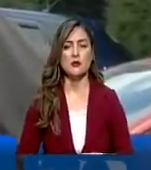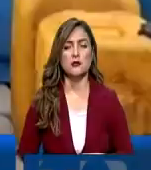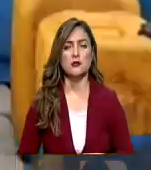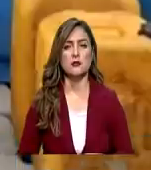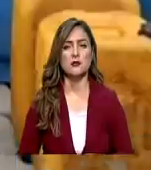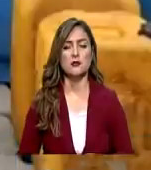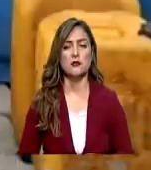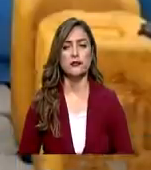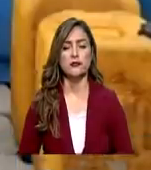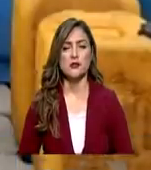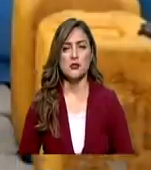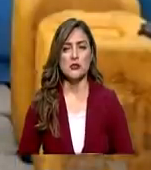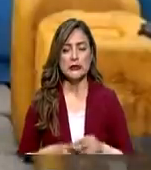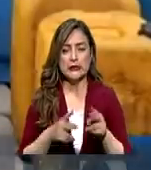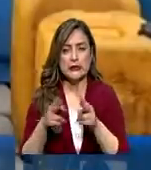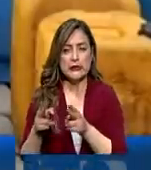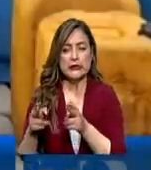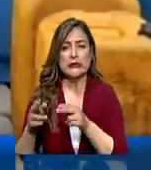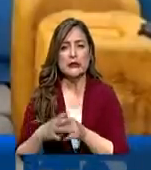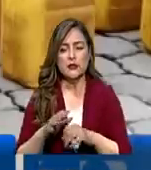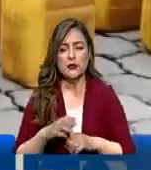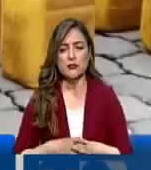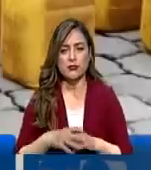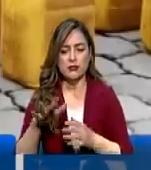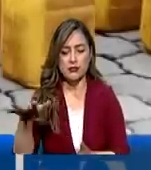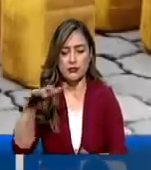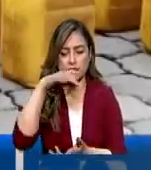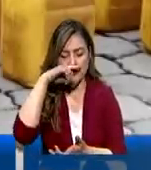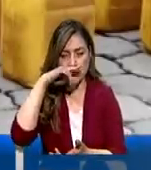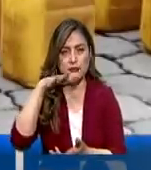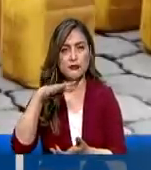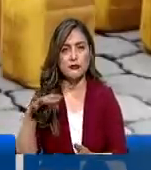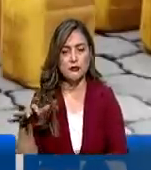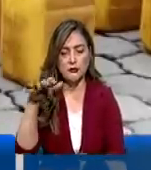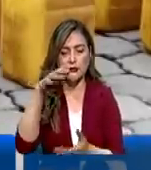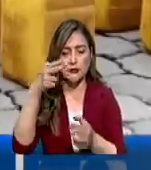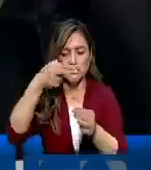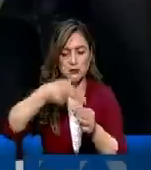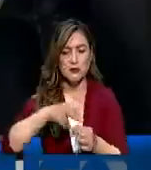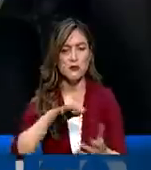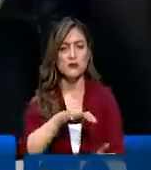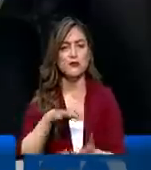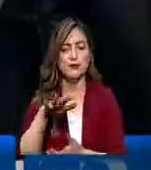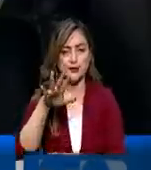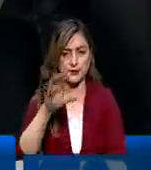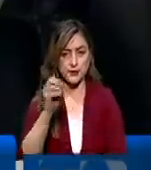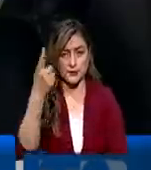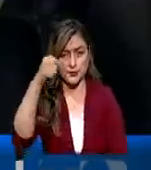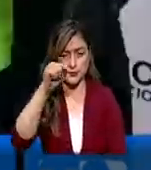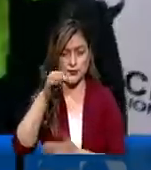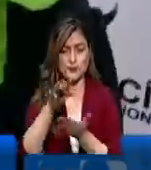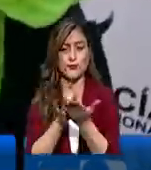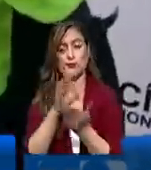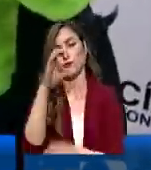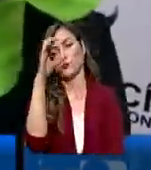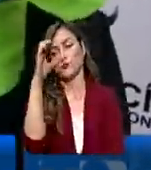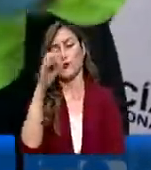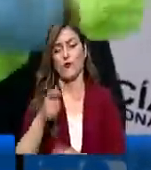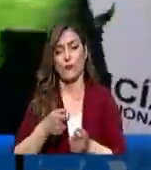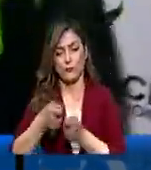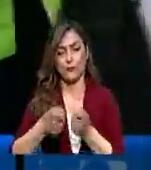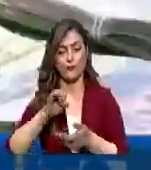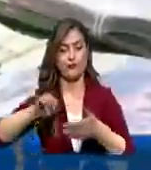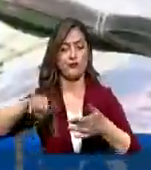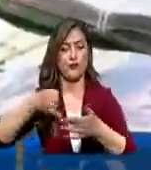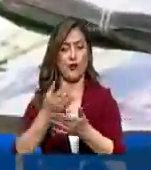policial. De igual forma, se logró la aprehensión de cilindros de gas, canecas de combustible y 50 millones de pesos en efectivo que no